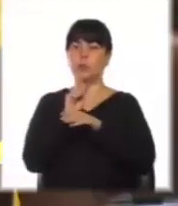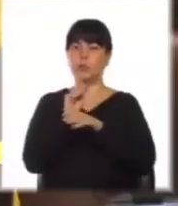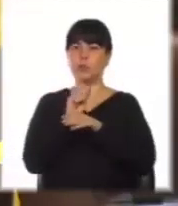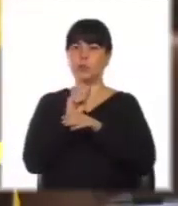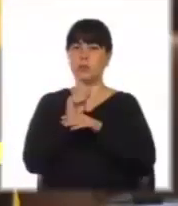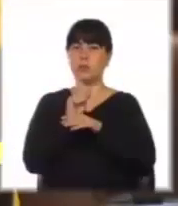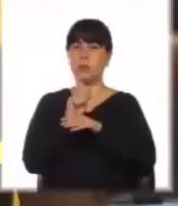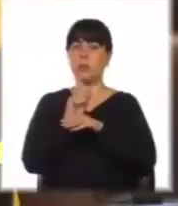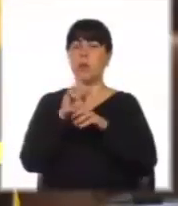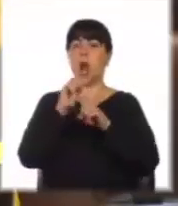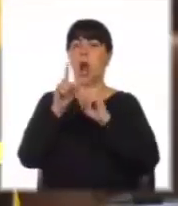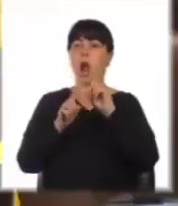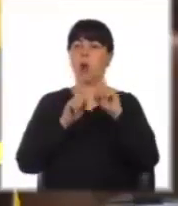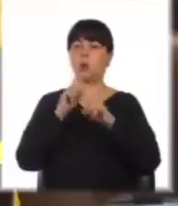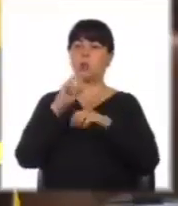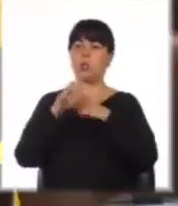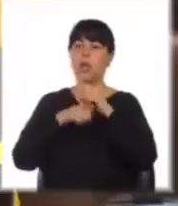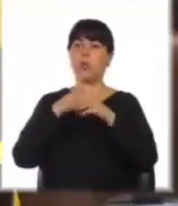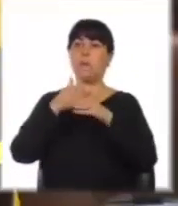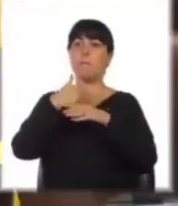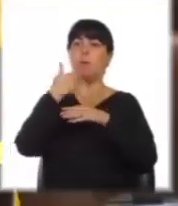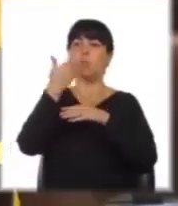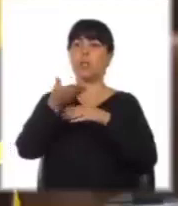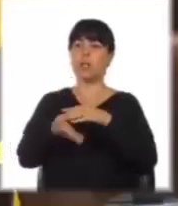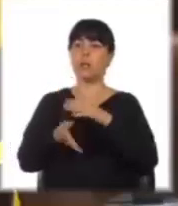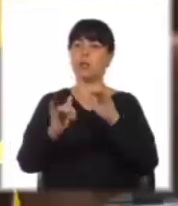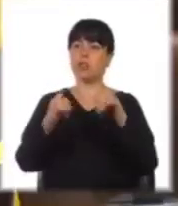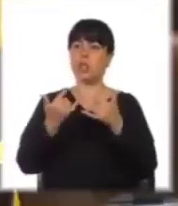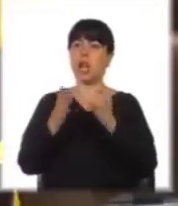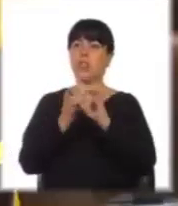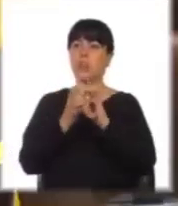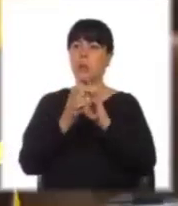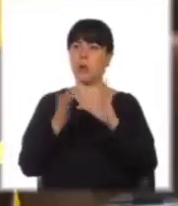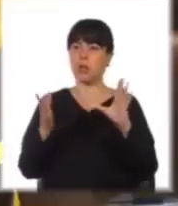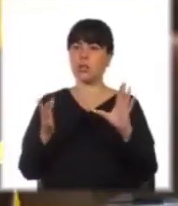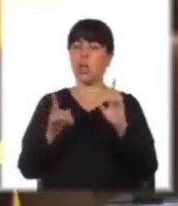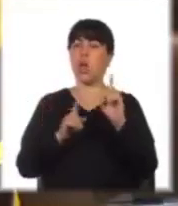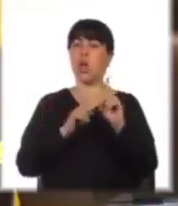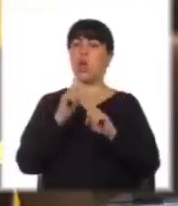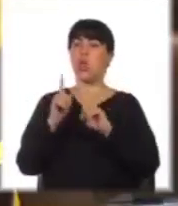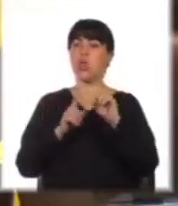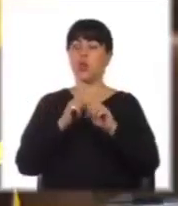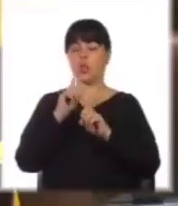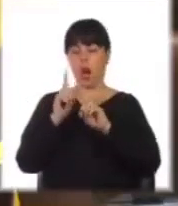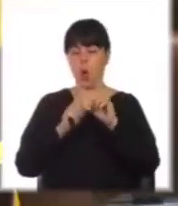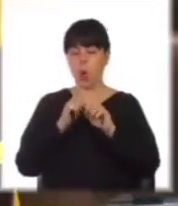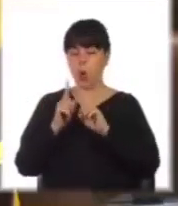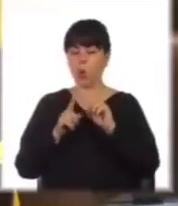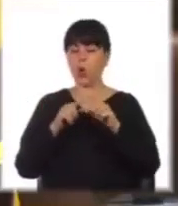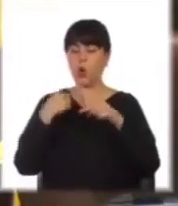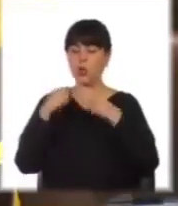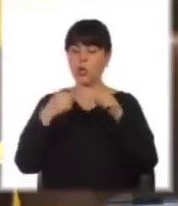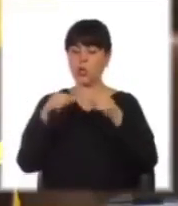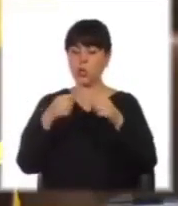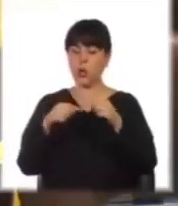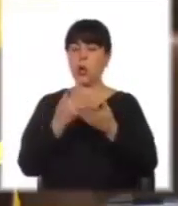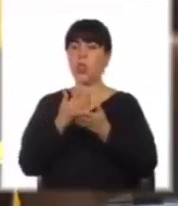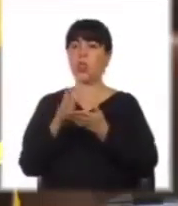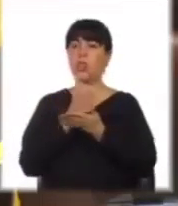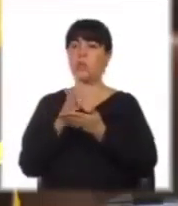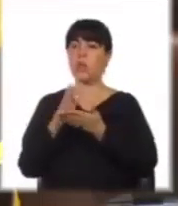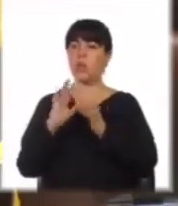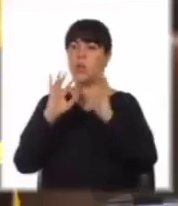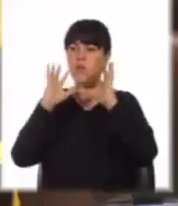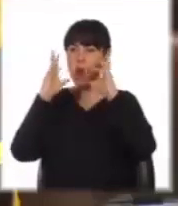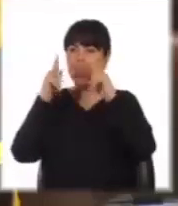por algunos años posteriores, ya en democracia, donde agentes del Estado también continuaron discriminando y violentando a